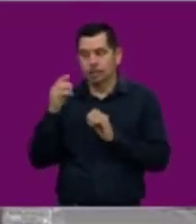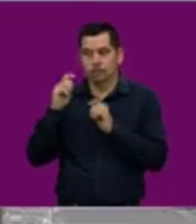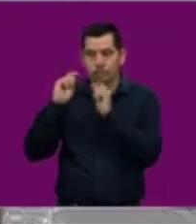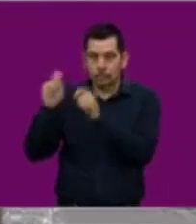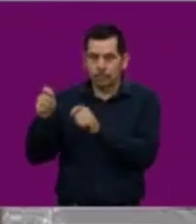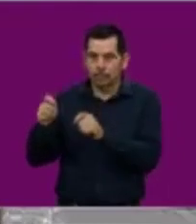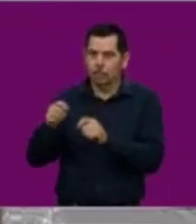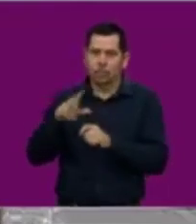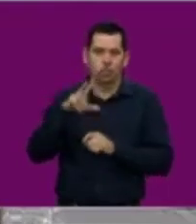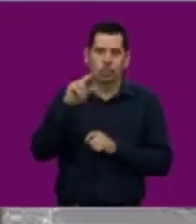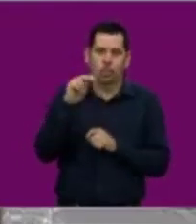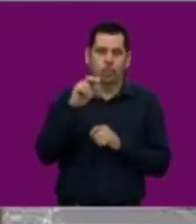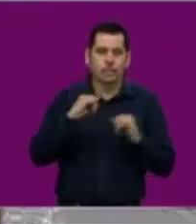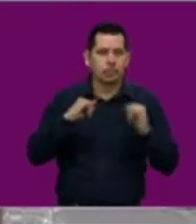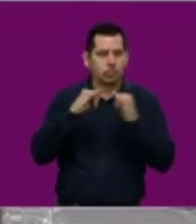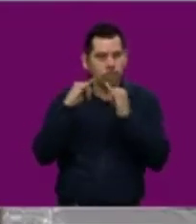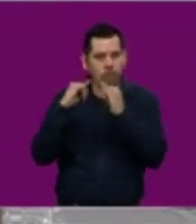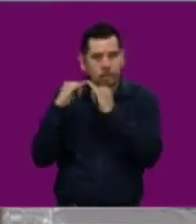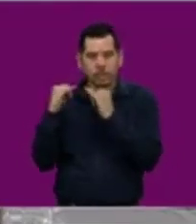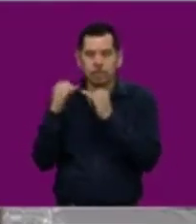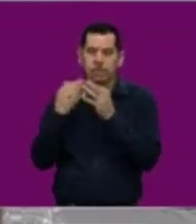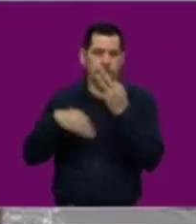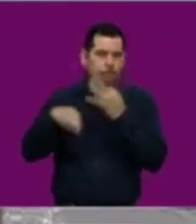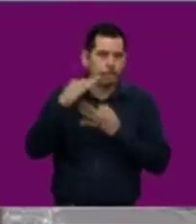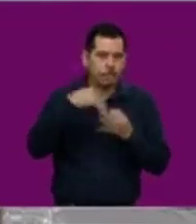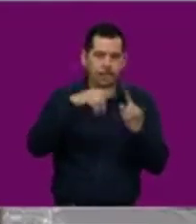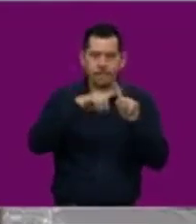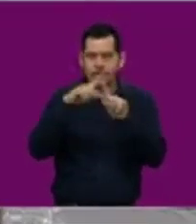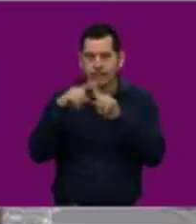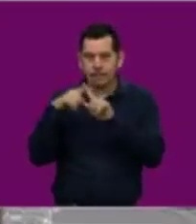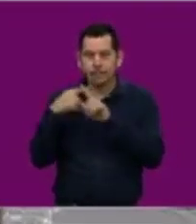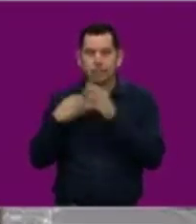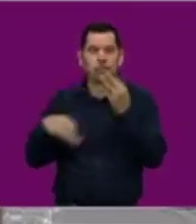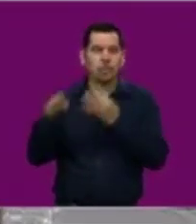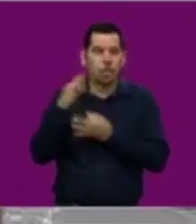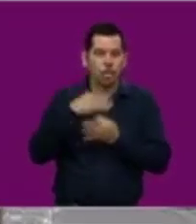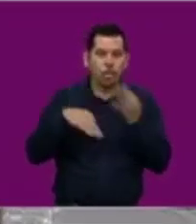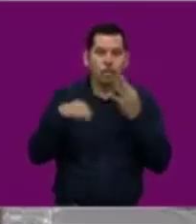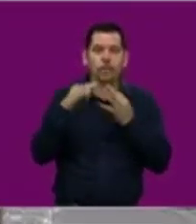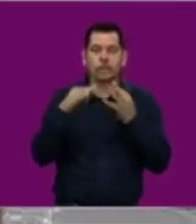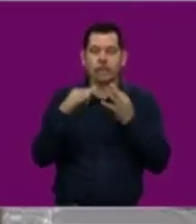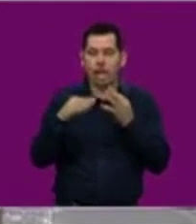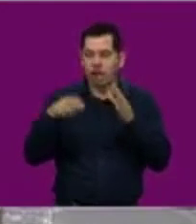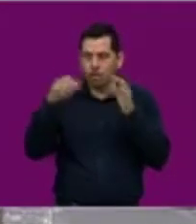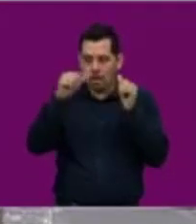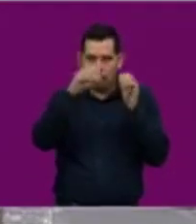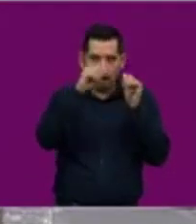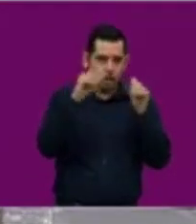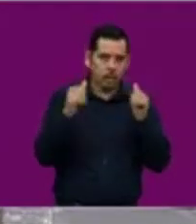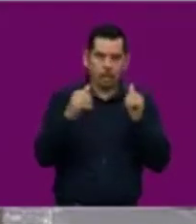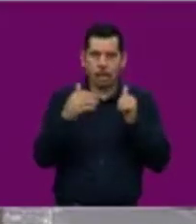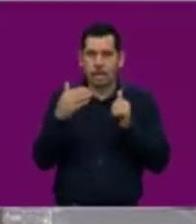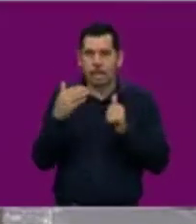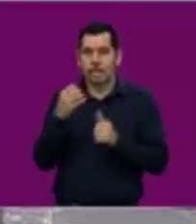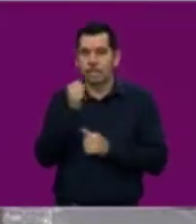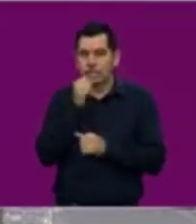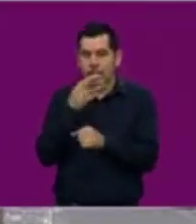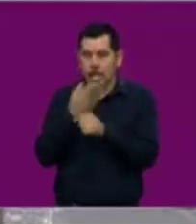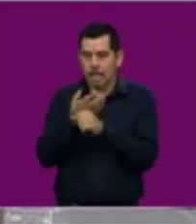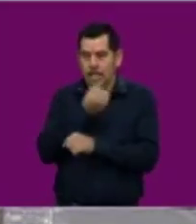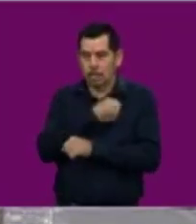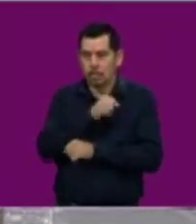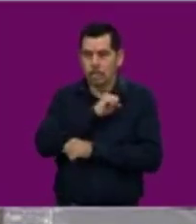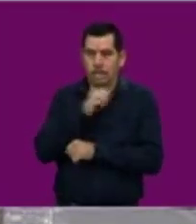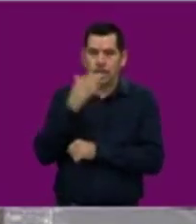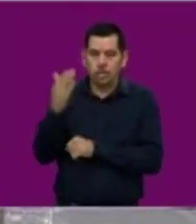entre ellas la secretaria de salud que es la que nos da luz y nos marca la pauta de lo que vamos